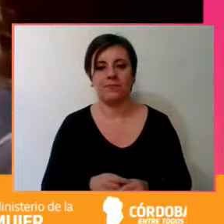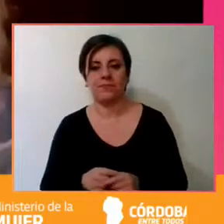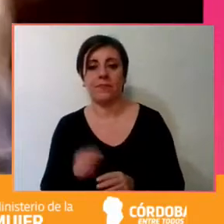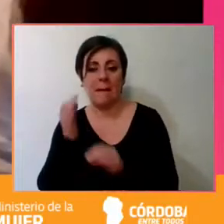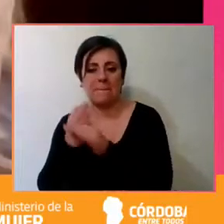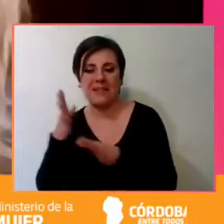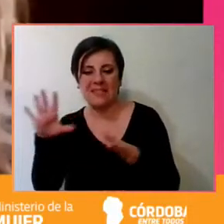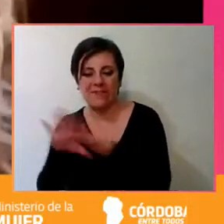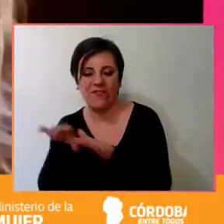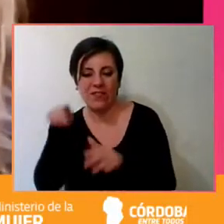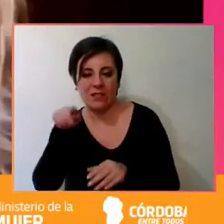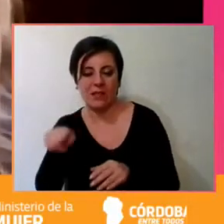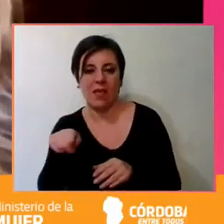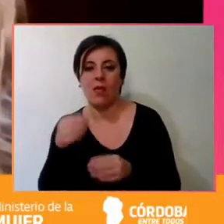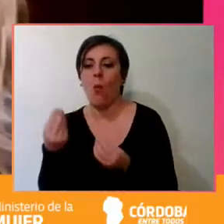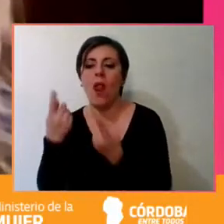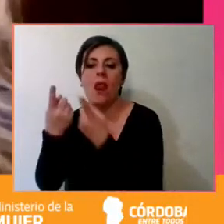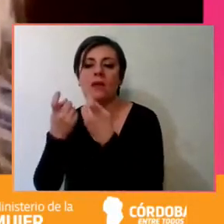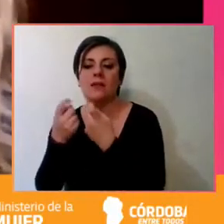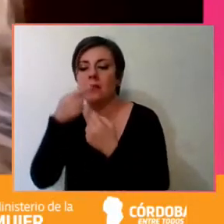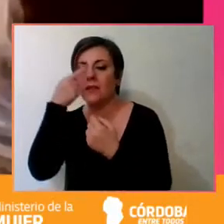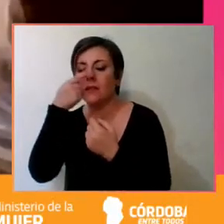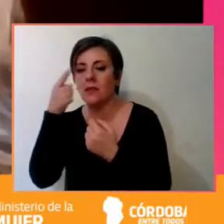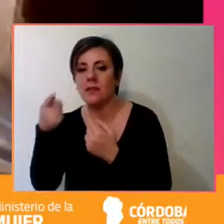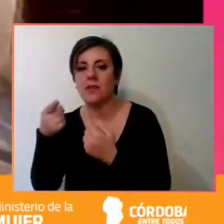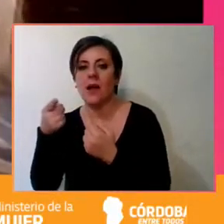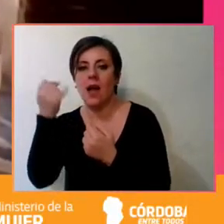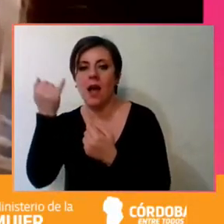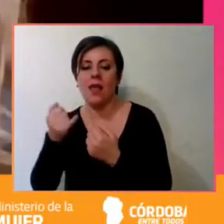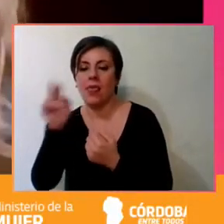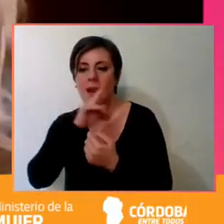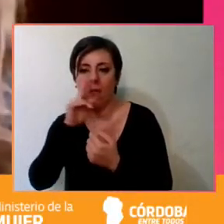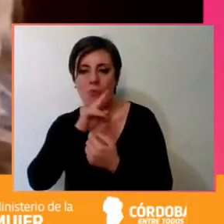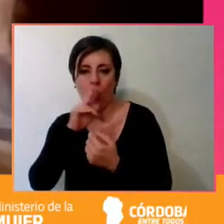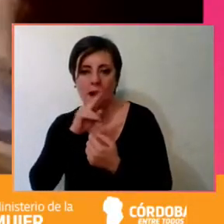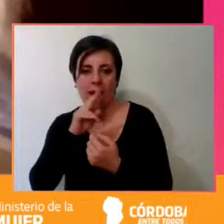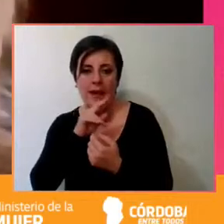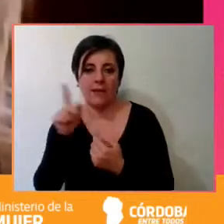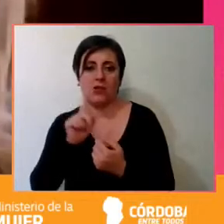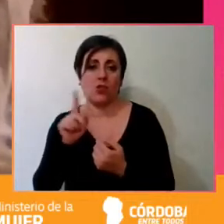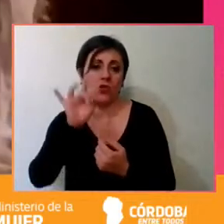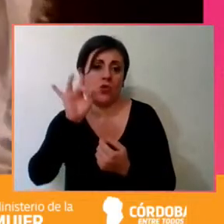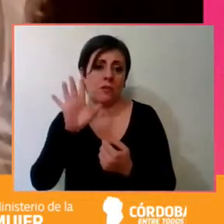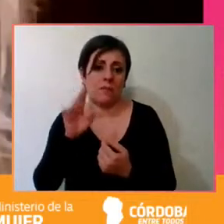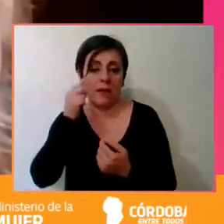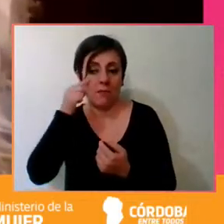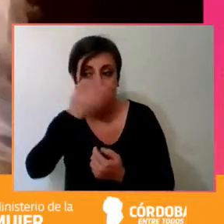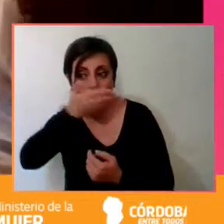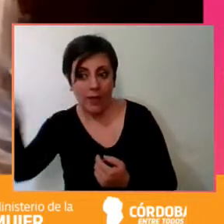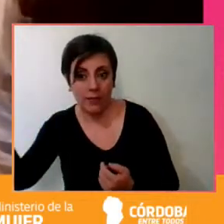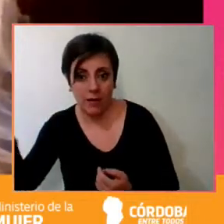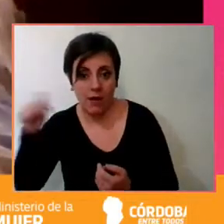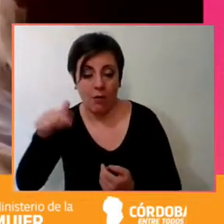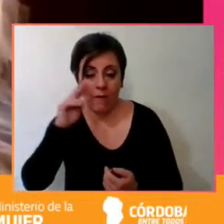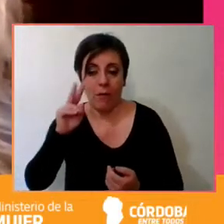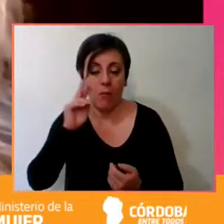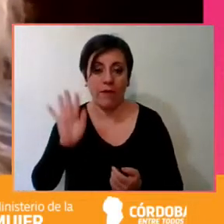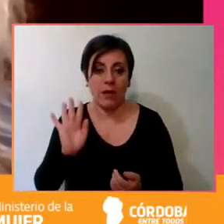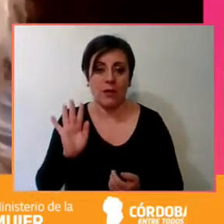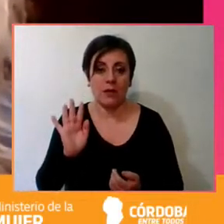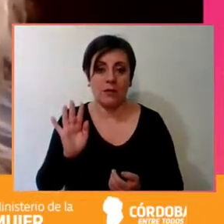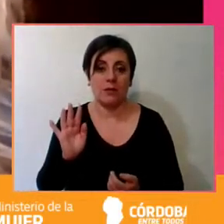es entender que hay necesidades e intereses estratégicos de las mujeres que no siempre son tan visibles, y ahora lo vamos a ver en una